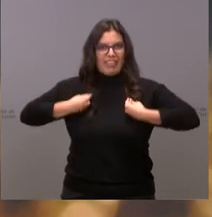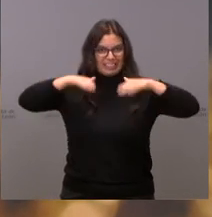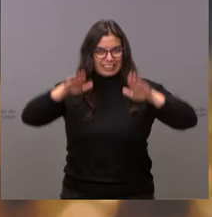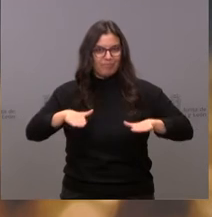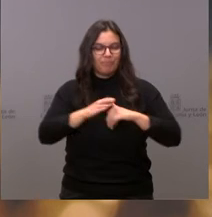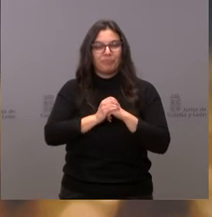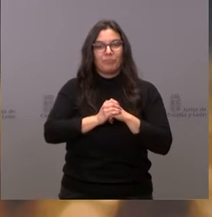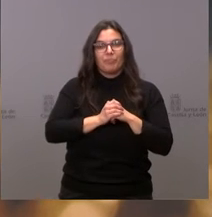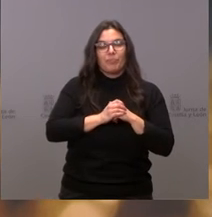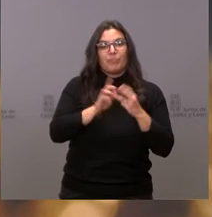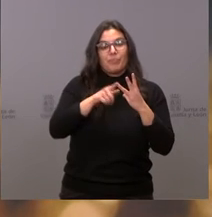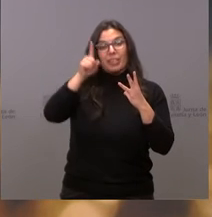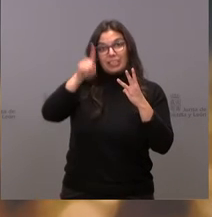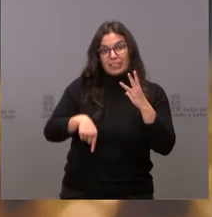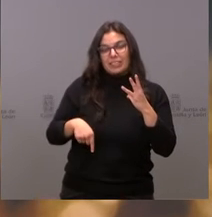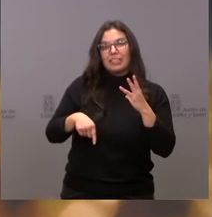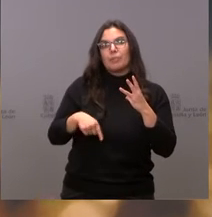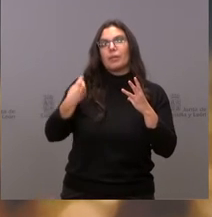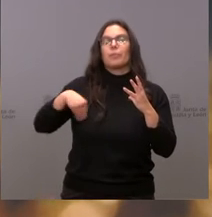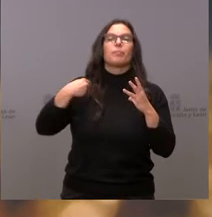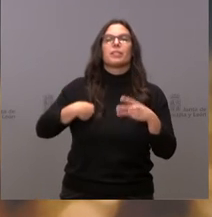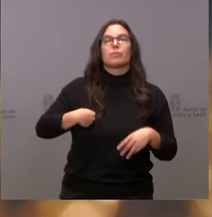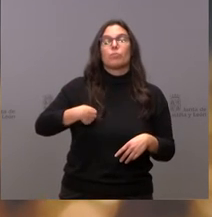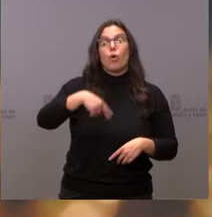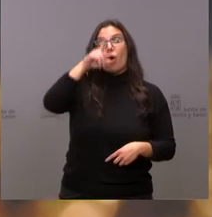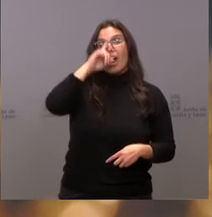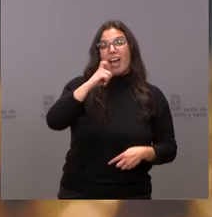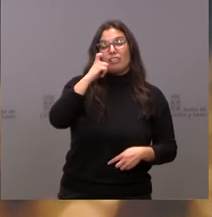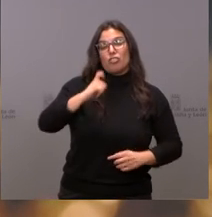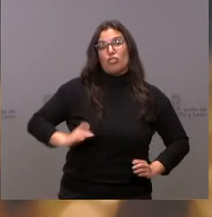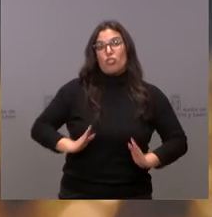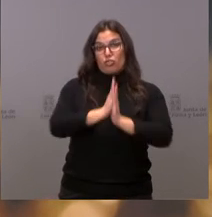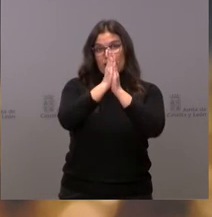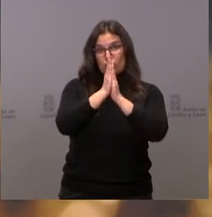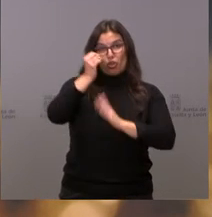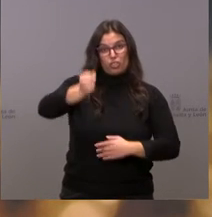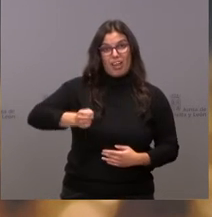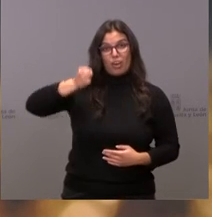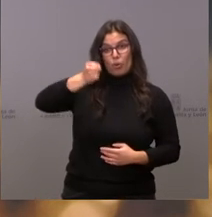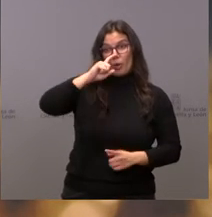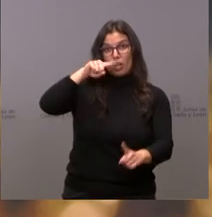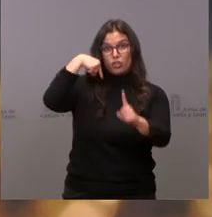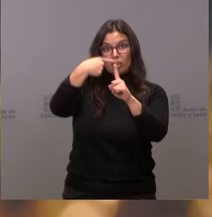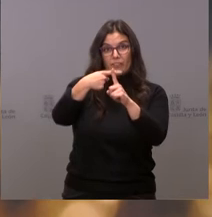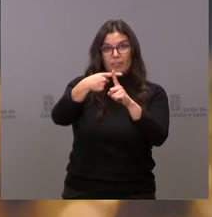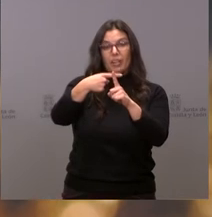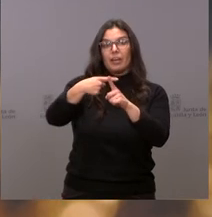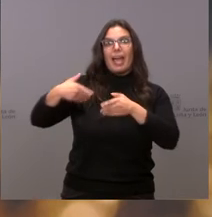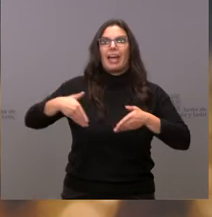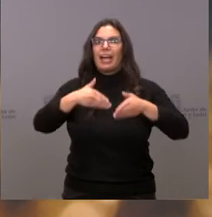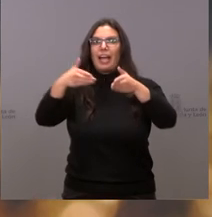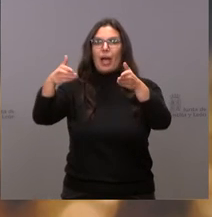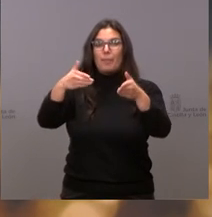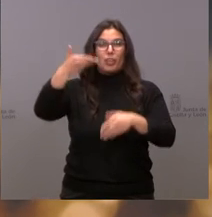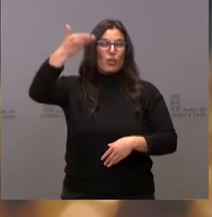a la celebración del xacobeo a lo largo de todo el 2022 no sólo el camino tradicional el